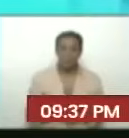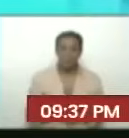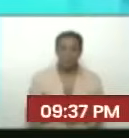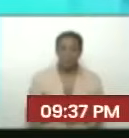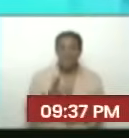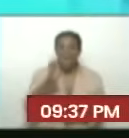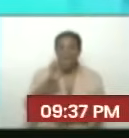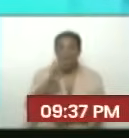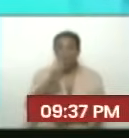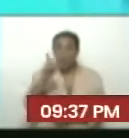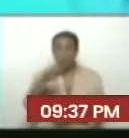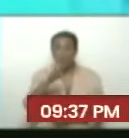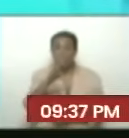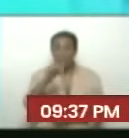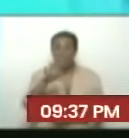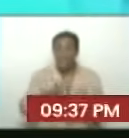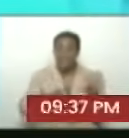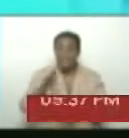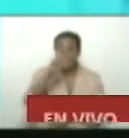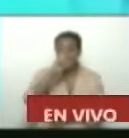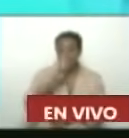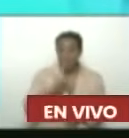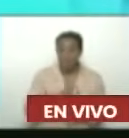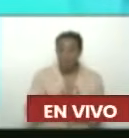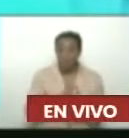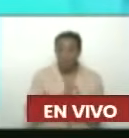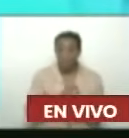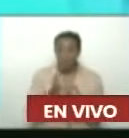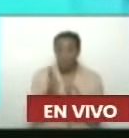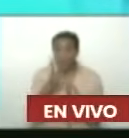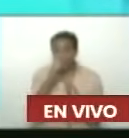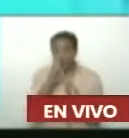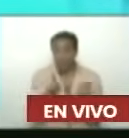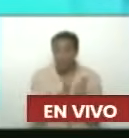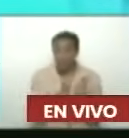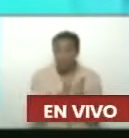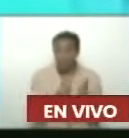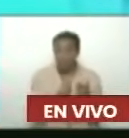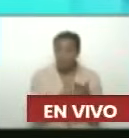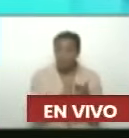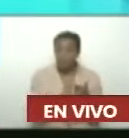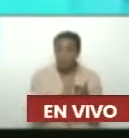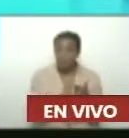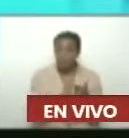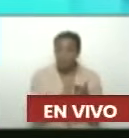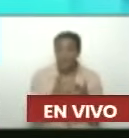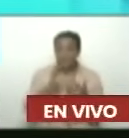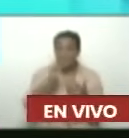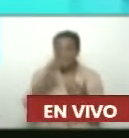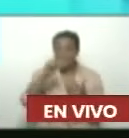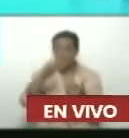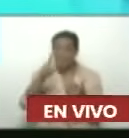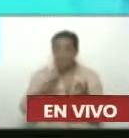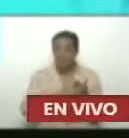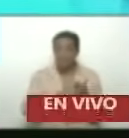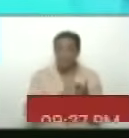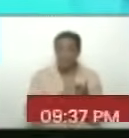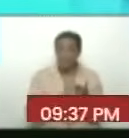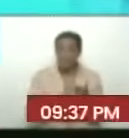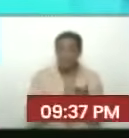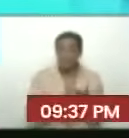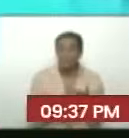Eugenia Benítez, 15 años. Cuarto año de escuela secundaria, Santiago David Herrero,